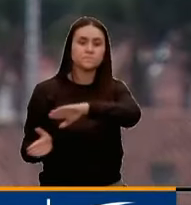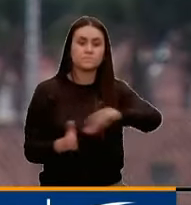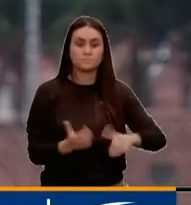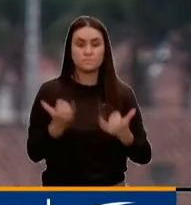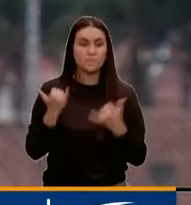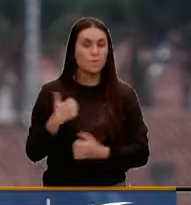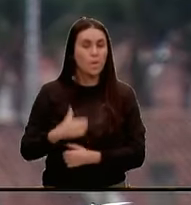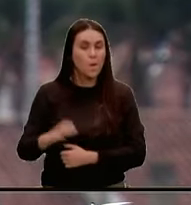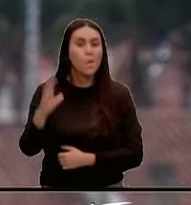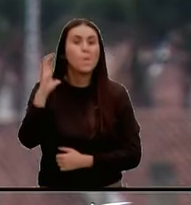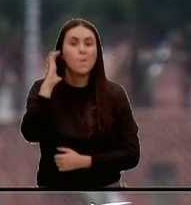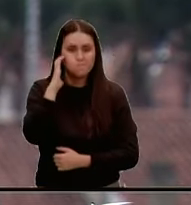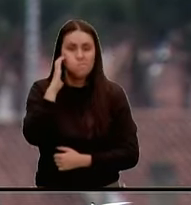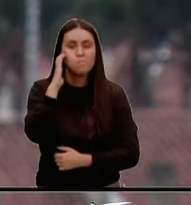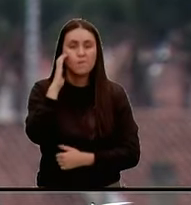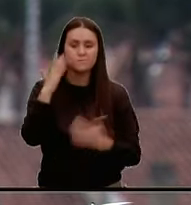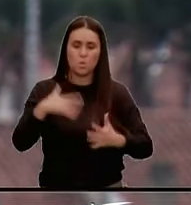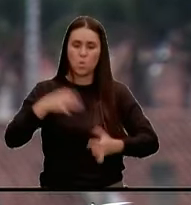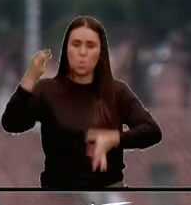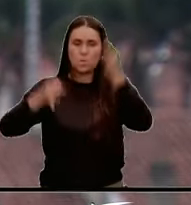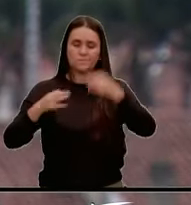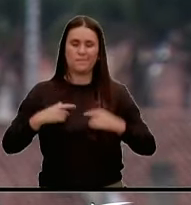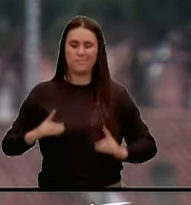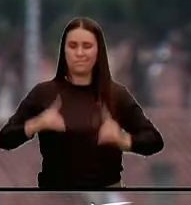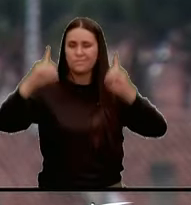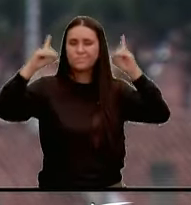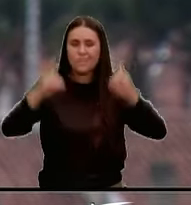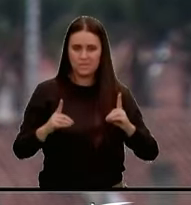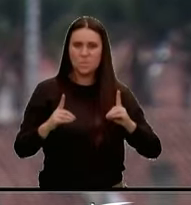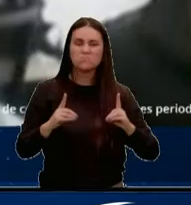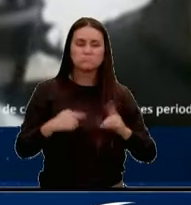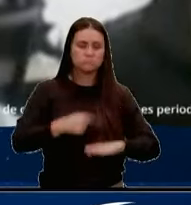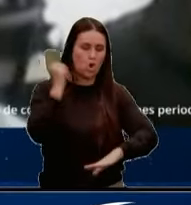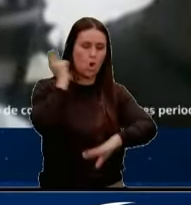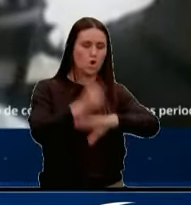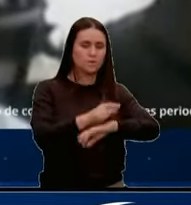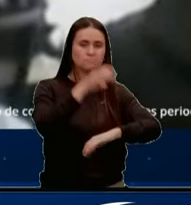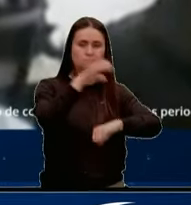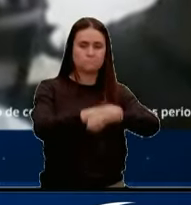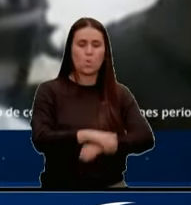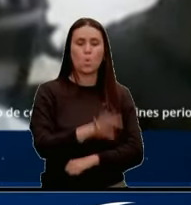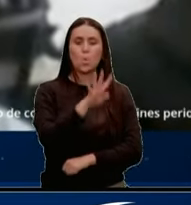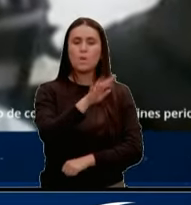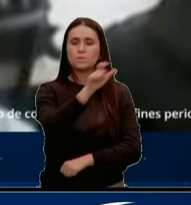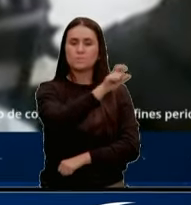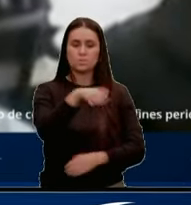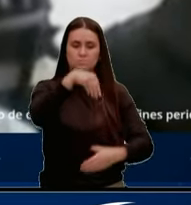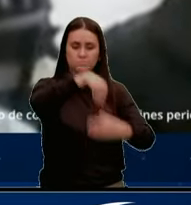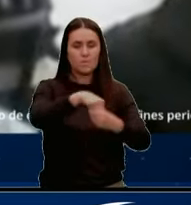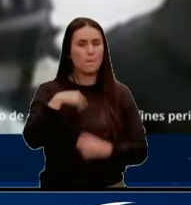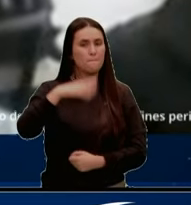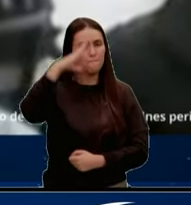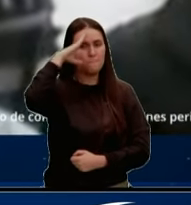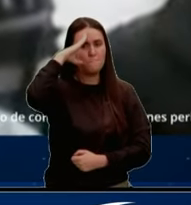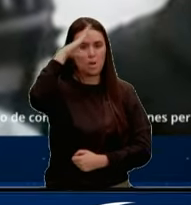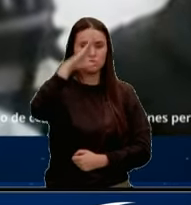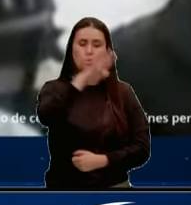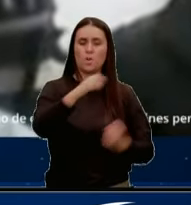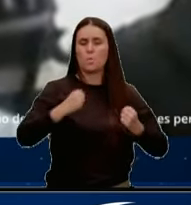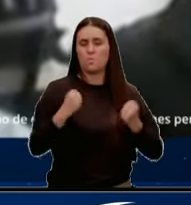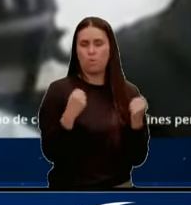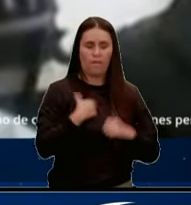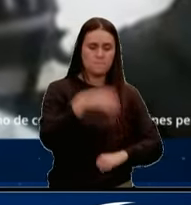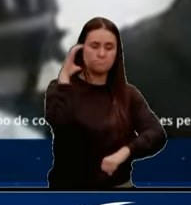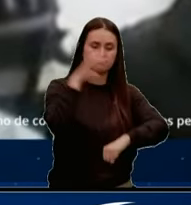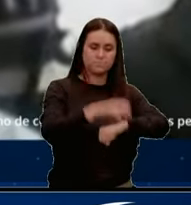A esta hora es noticia la decisión de un juez de control de garantías de enviar a la cárcel a 4 policías adscritos a la Policía Metropolitana de Bogotá. De